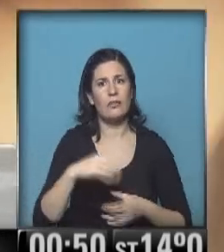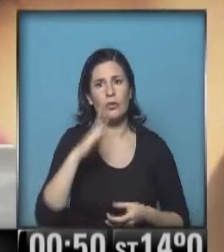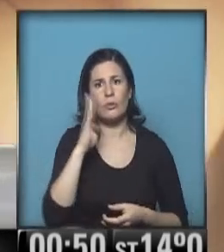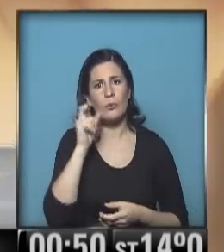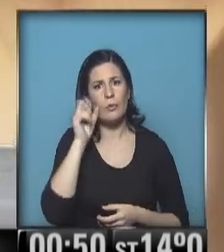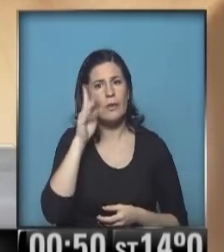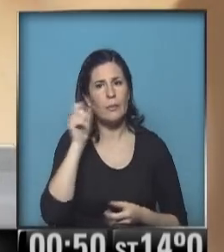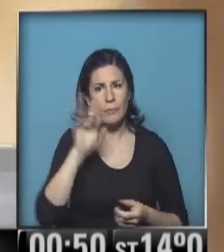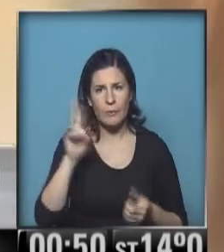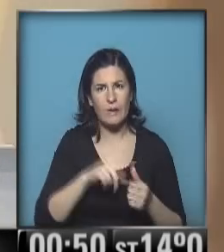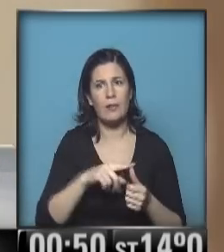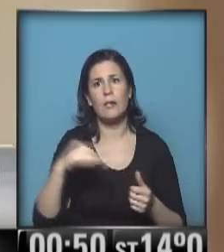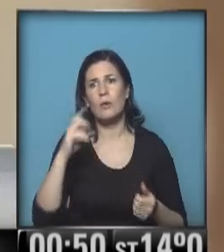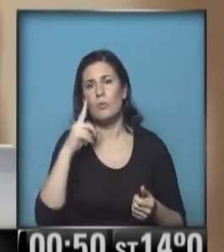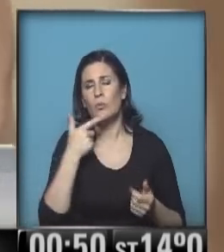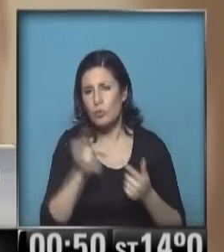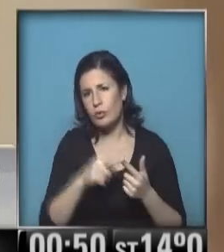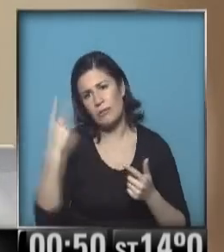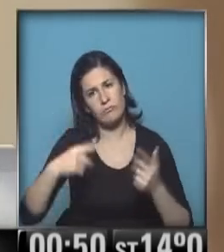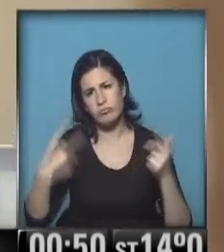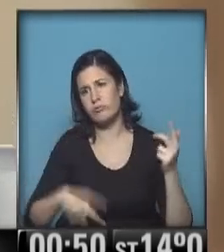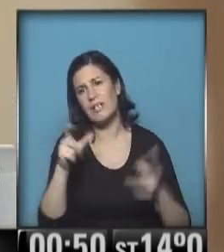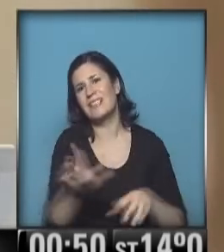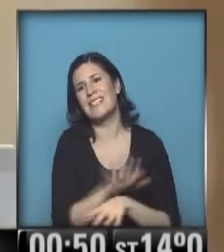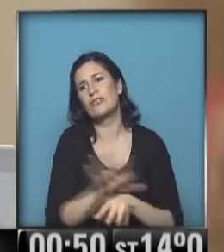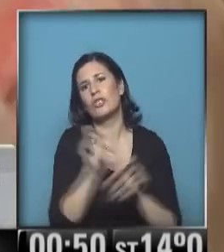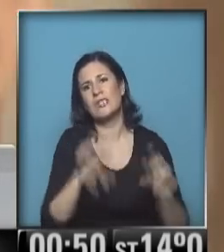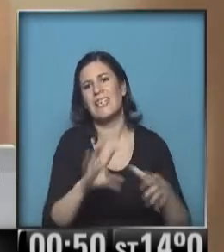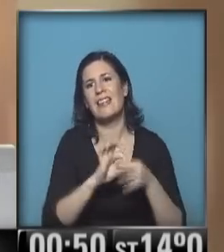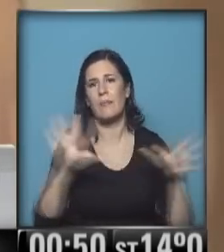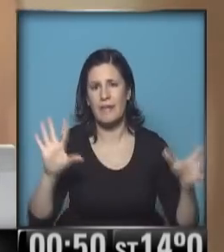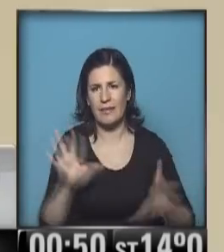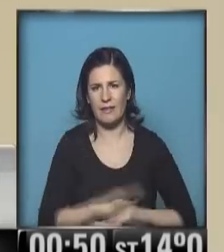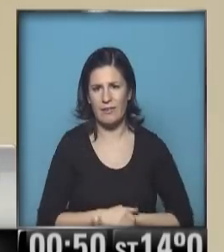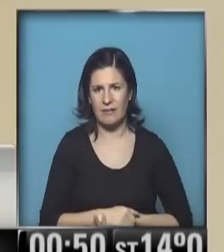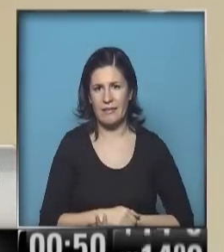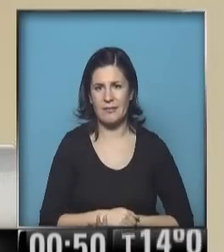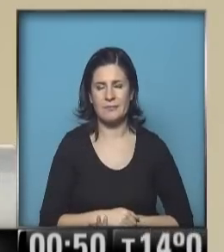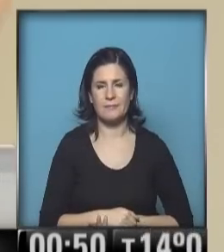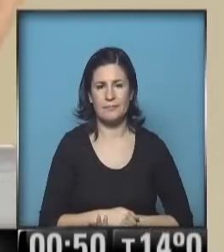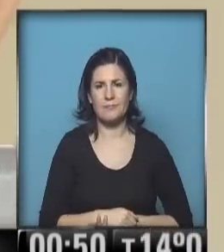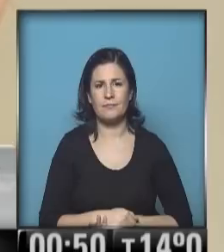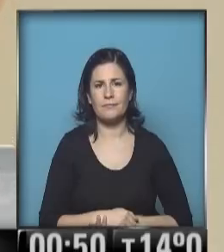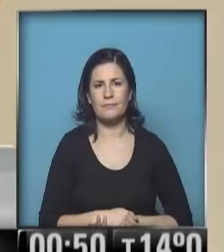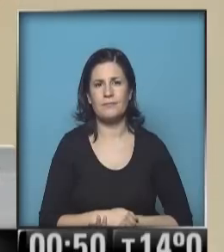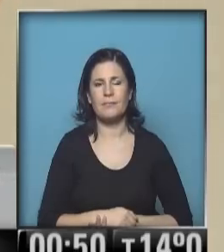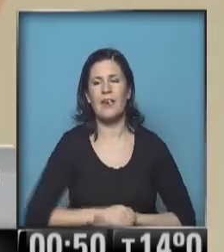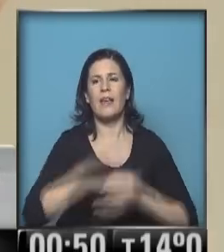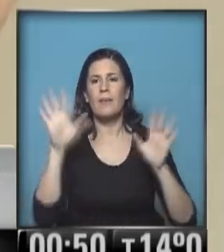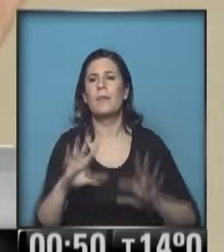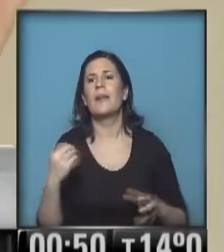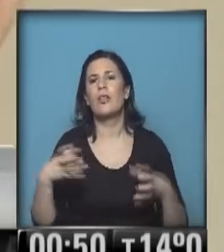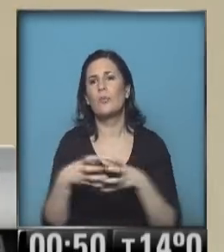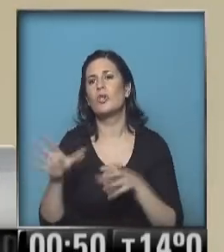Musa y bueno, otros actores también del circuito independiente como Laura Espínola, Martín Scarfi. La realización está a cargo del grupo de